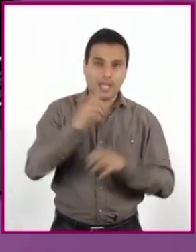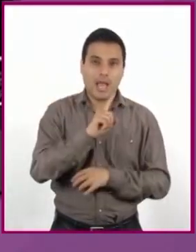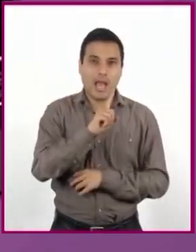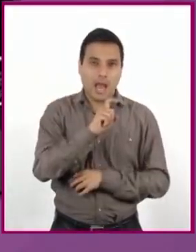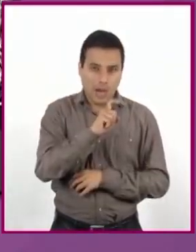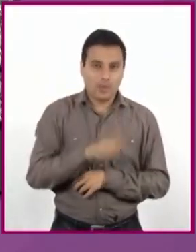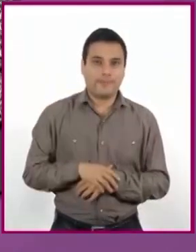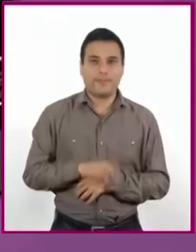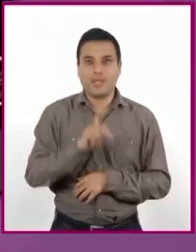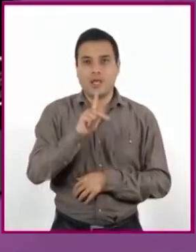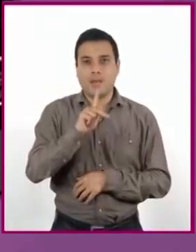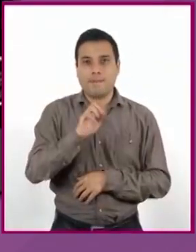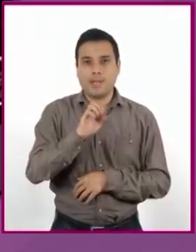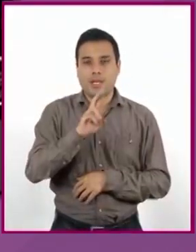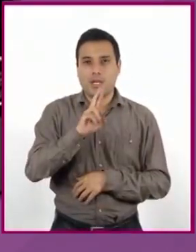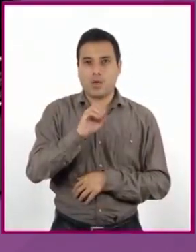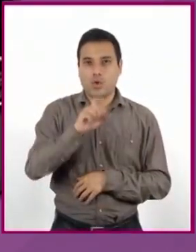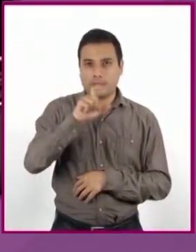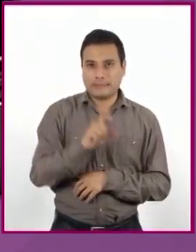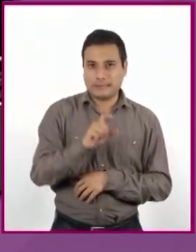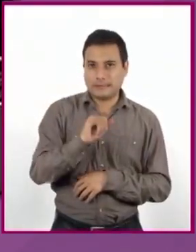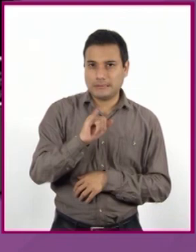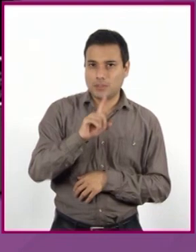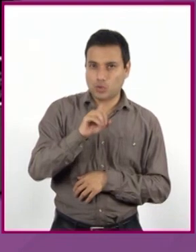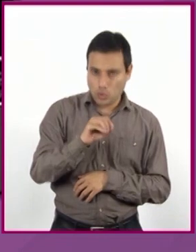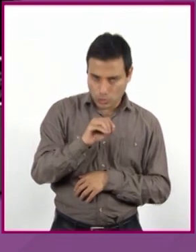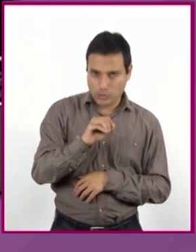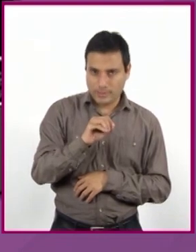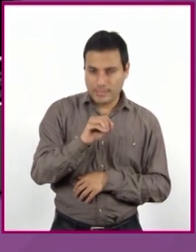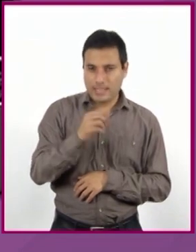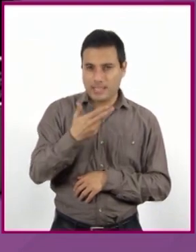peróxido de hidrógeno o agua oxigenada, en las